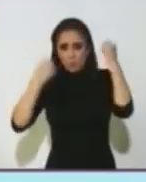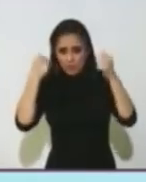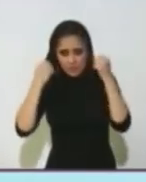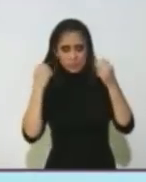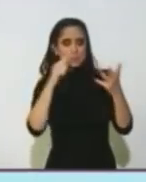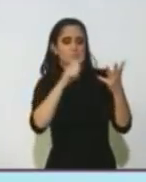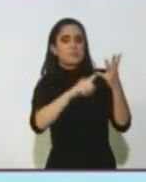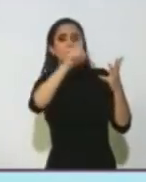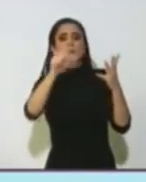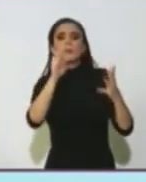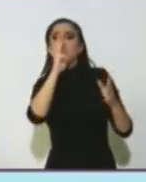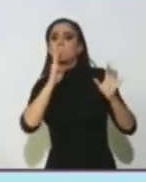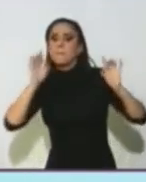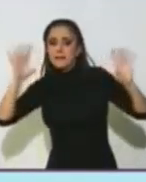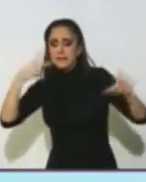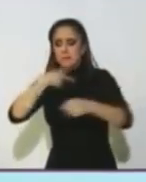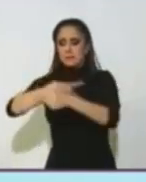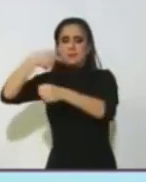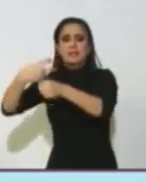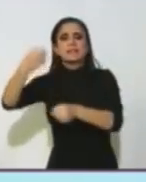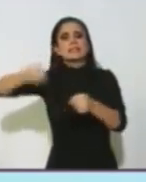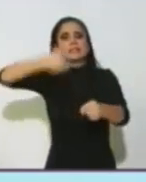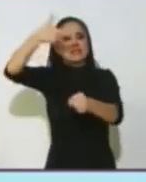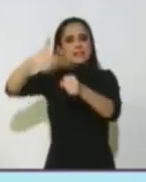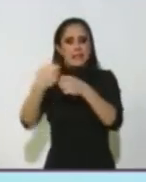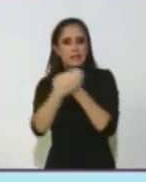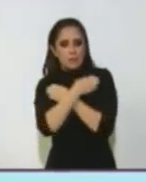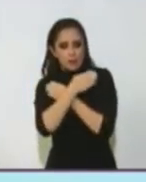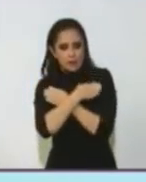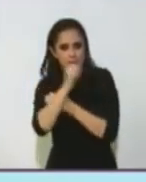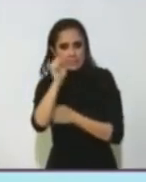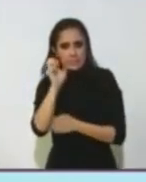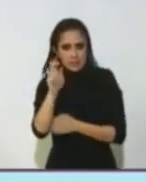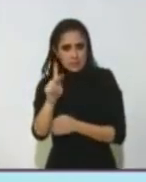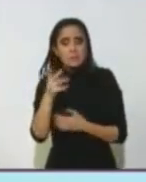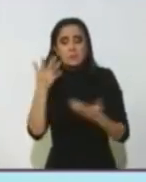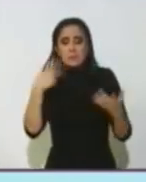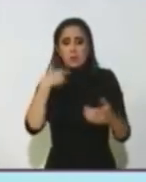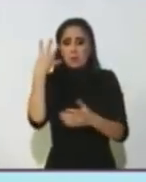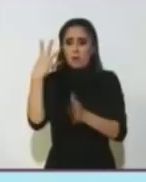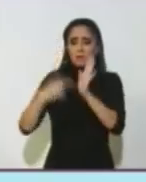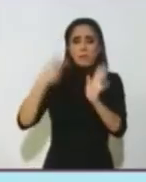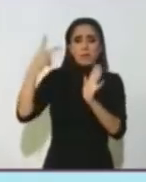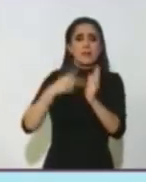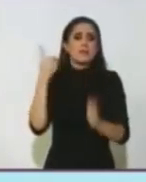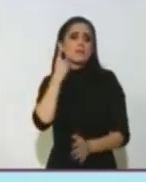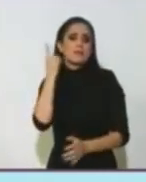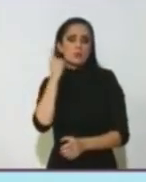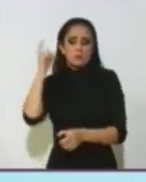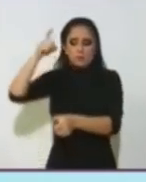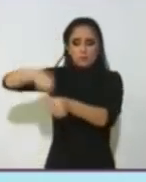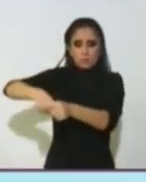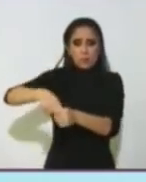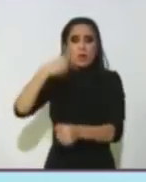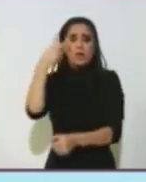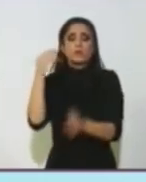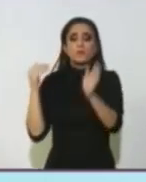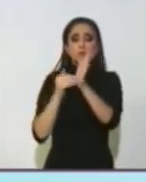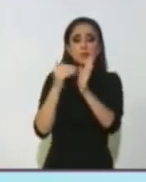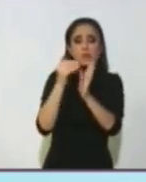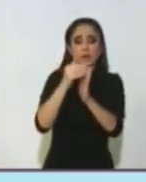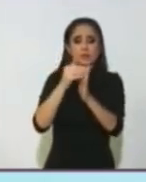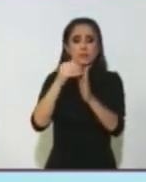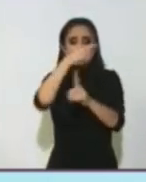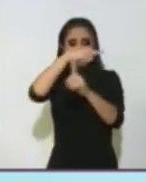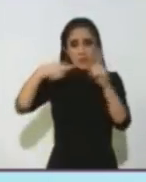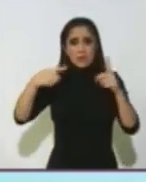el doctor mancera me invitó como secretaria de educación he sido cuatro veces legisladora dos millones y medio de ciudadanos capitalinos